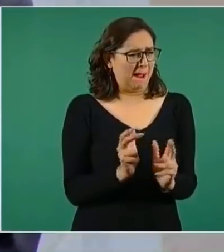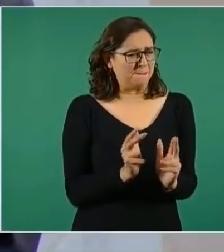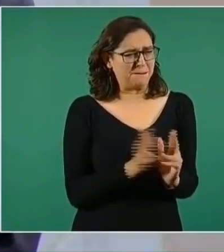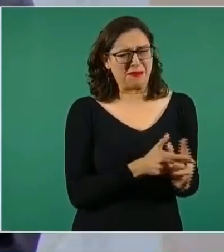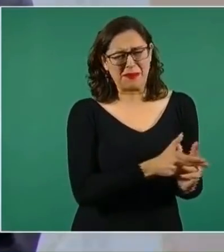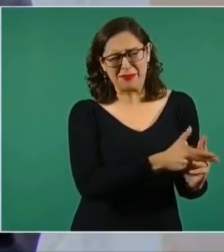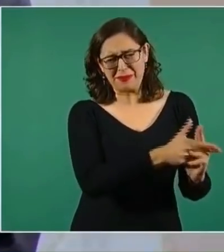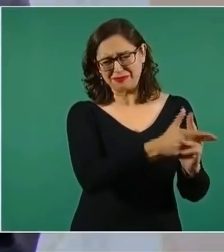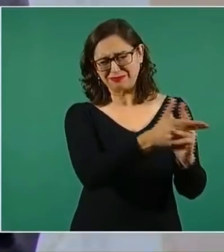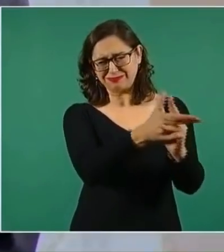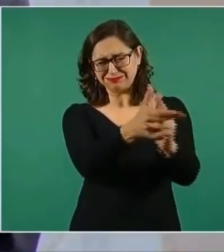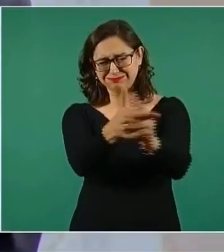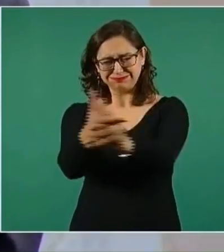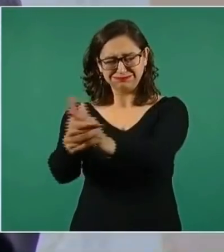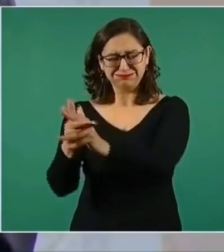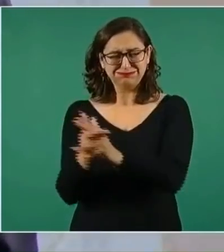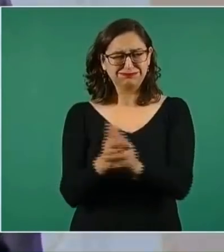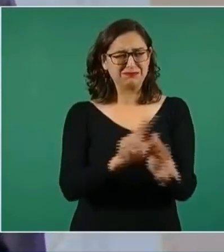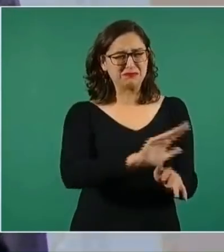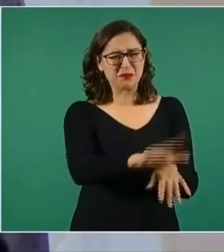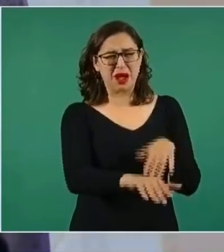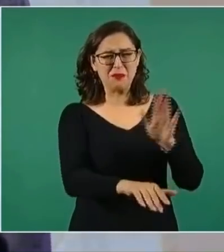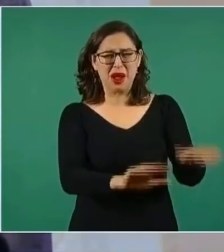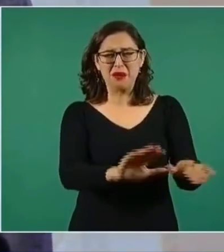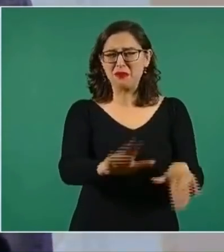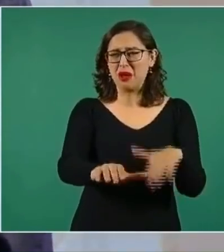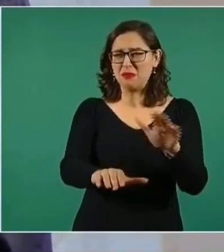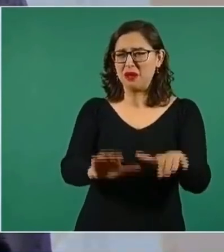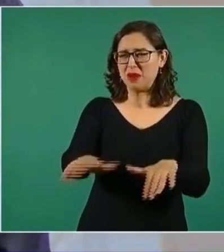asesinatos de Moctezuma,